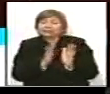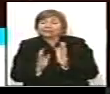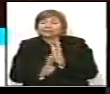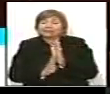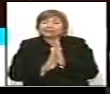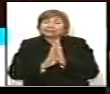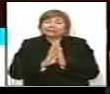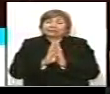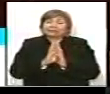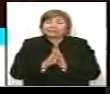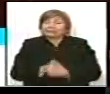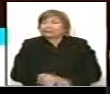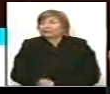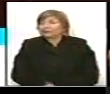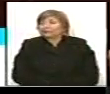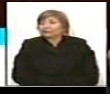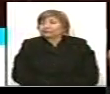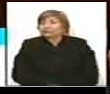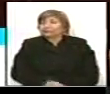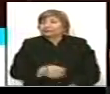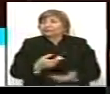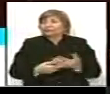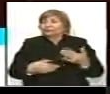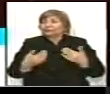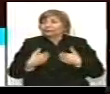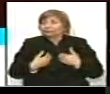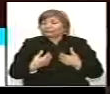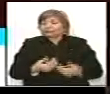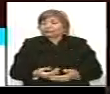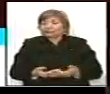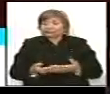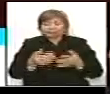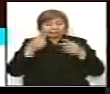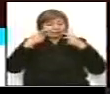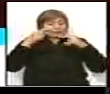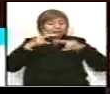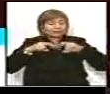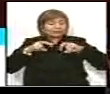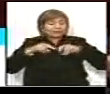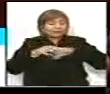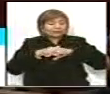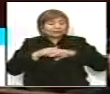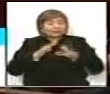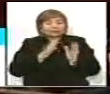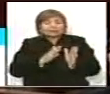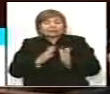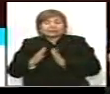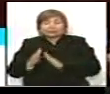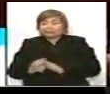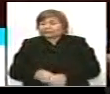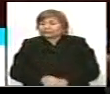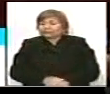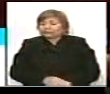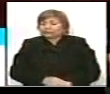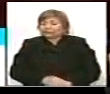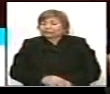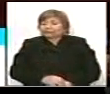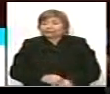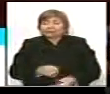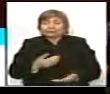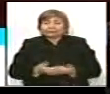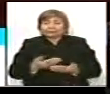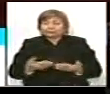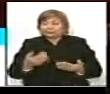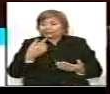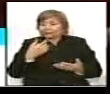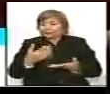crece. Es algo que tengo que descubrir, desarrollar. Los insumos que